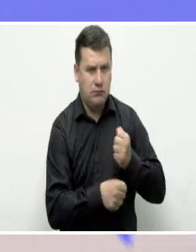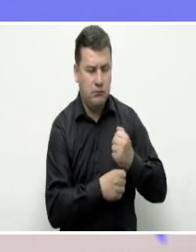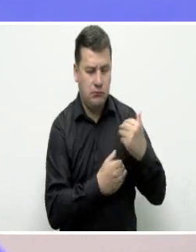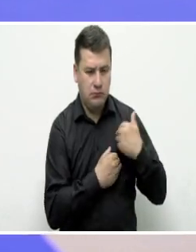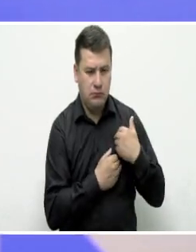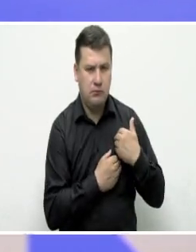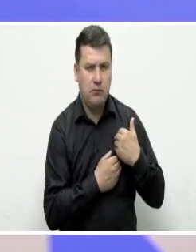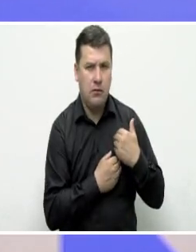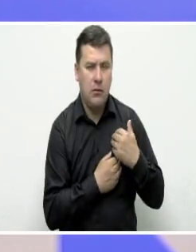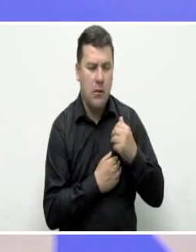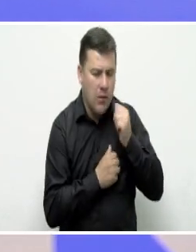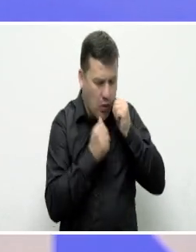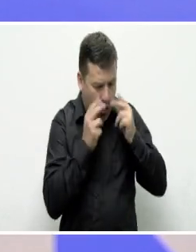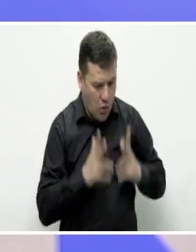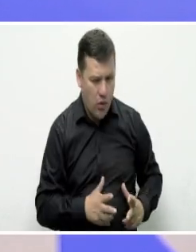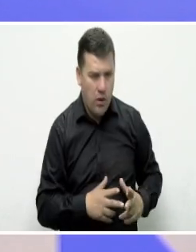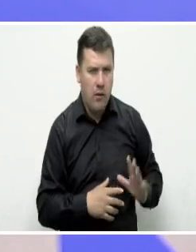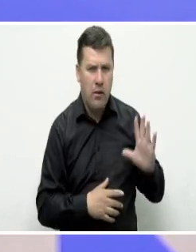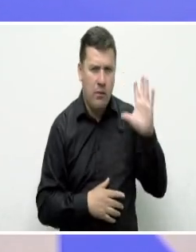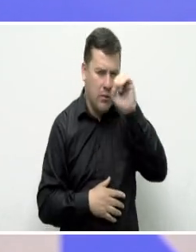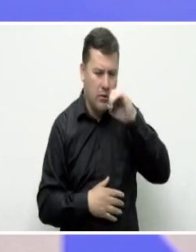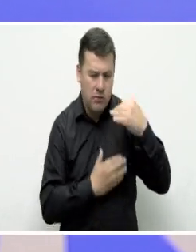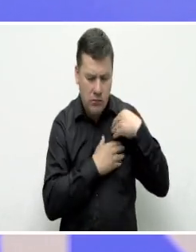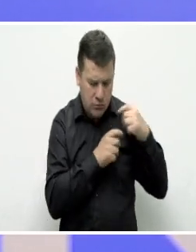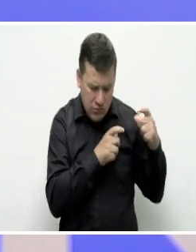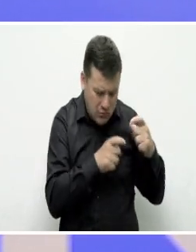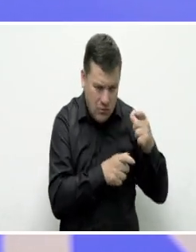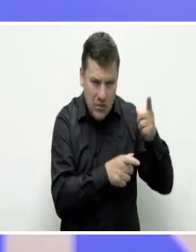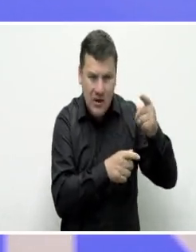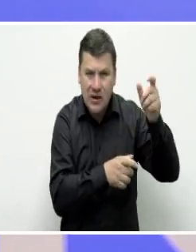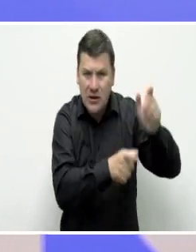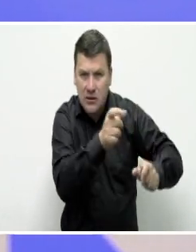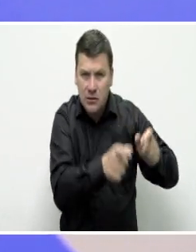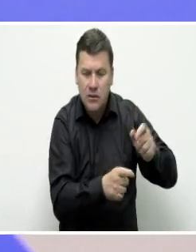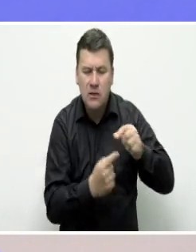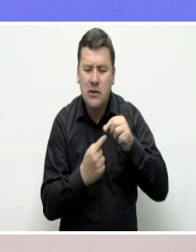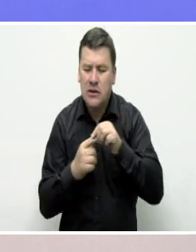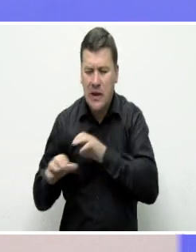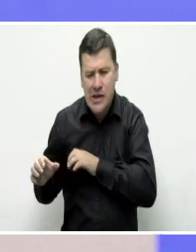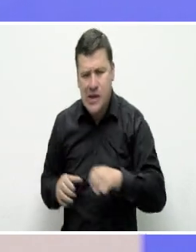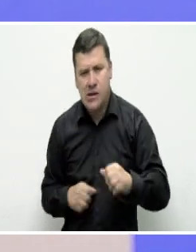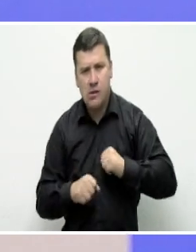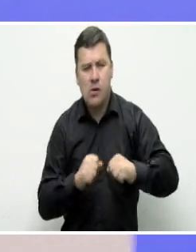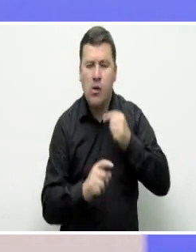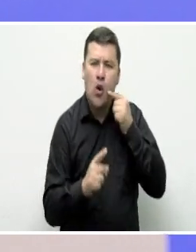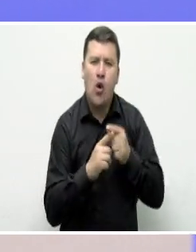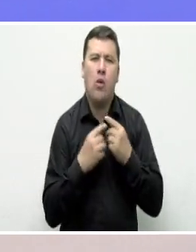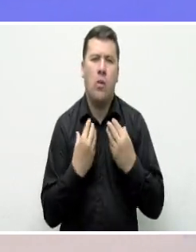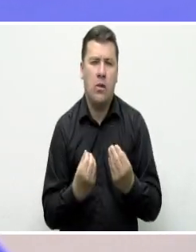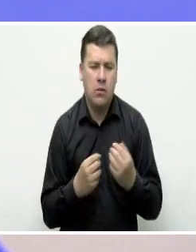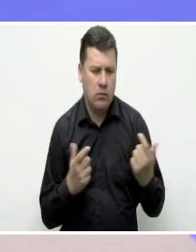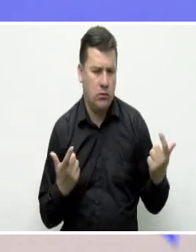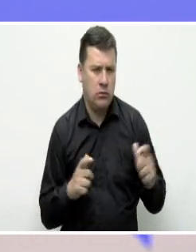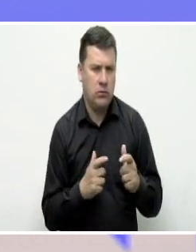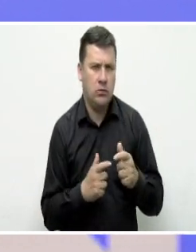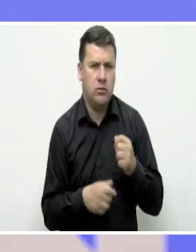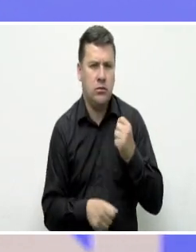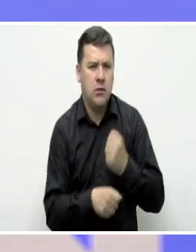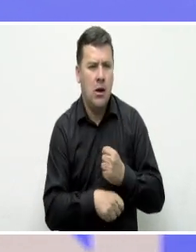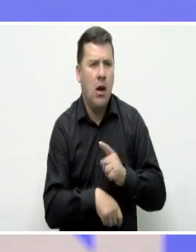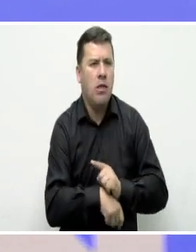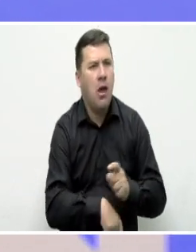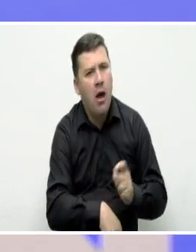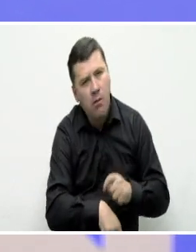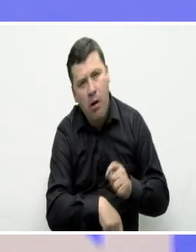en talento humano y en identificación hemos diseñado acciones específicas para reducir la litigiosidad.